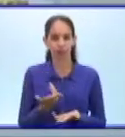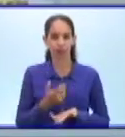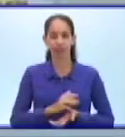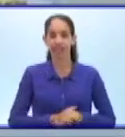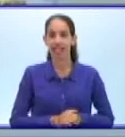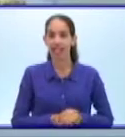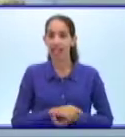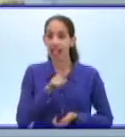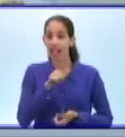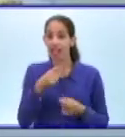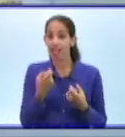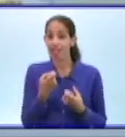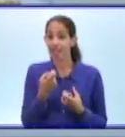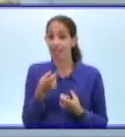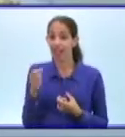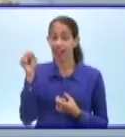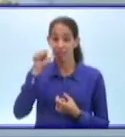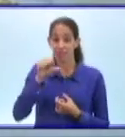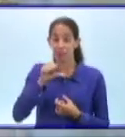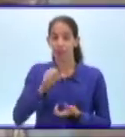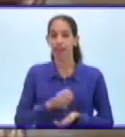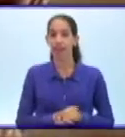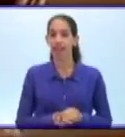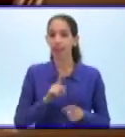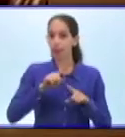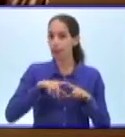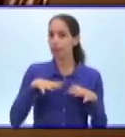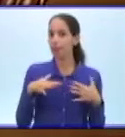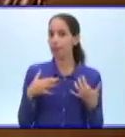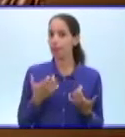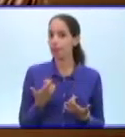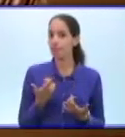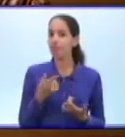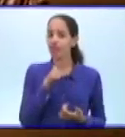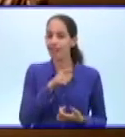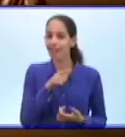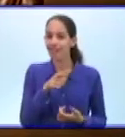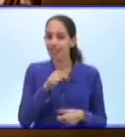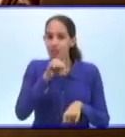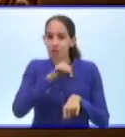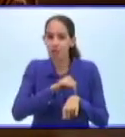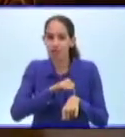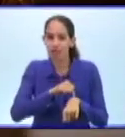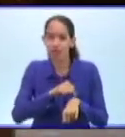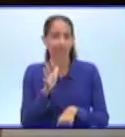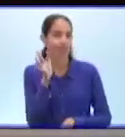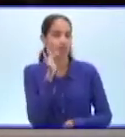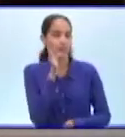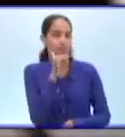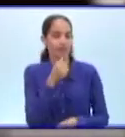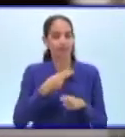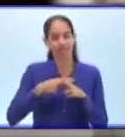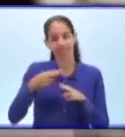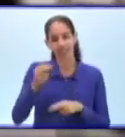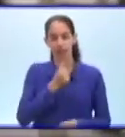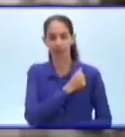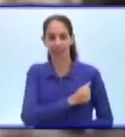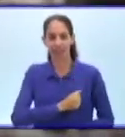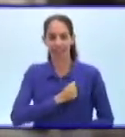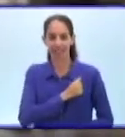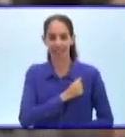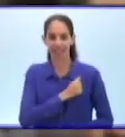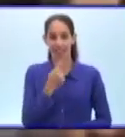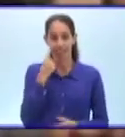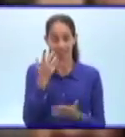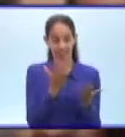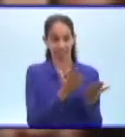peor parte y fue la más criticada. Pero no por ello dejó de ser en su momento una bellísima historia de amor. Basta leer